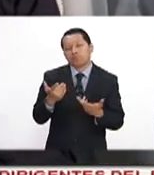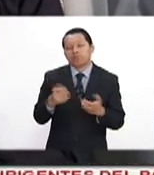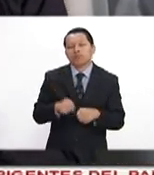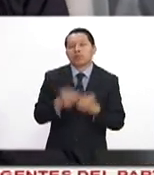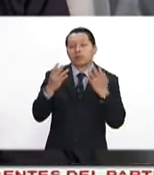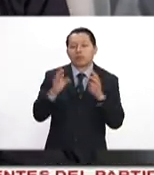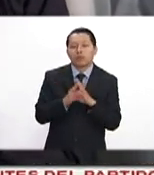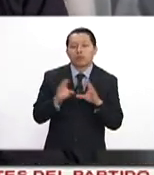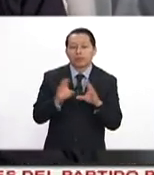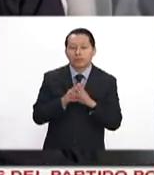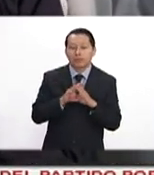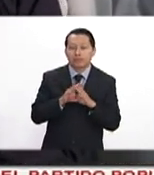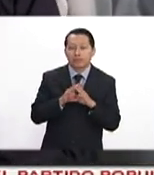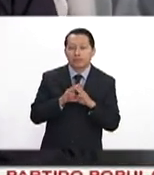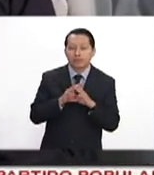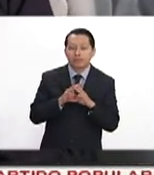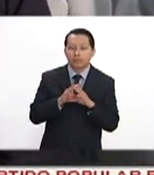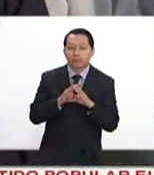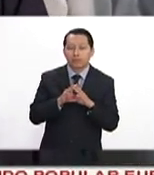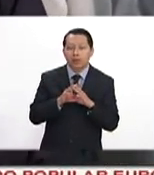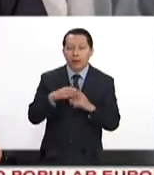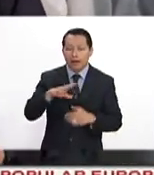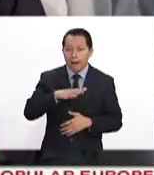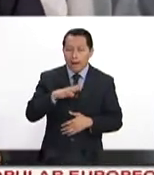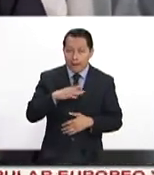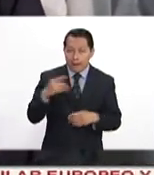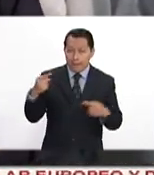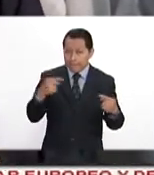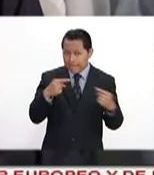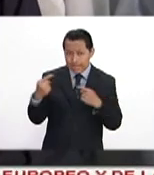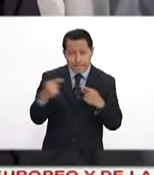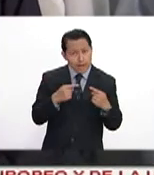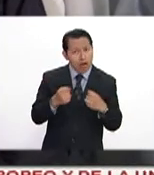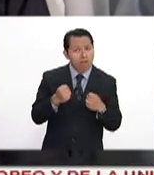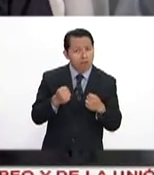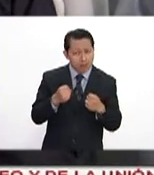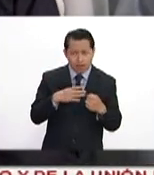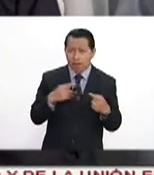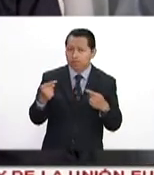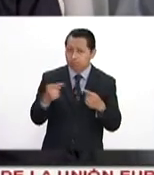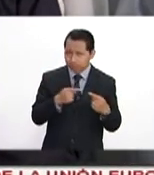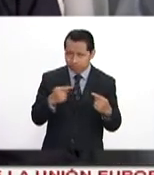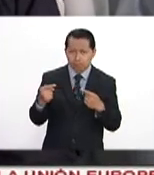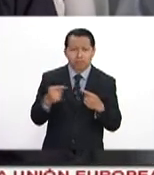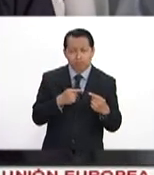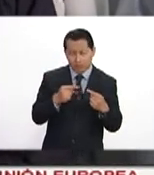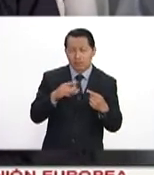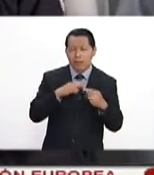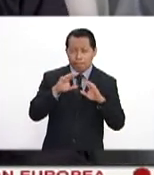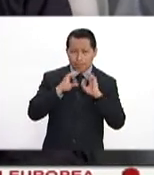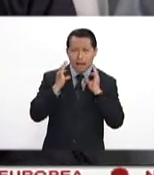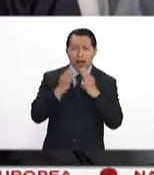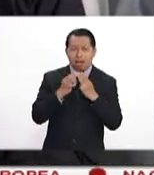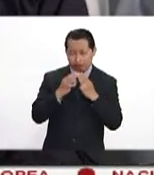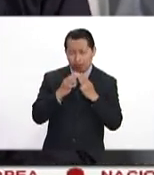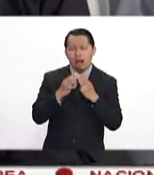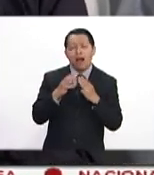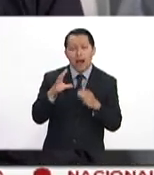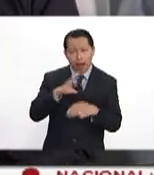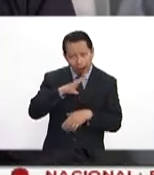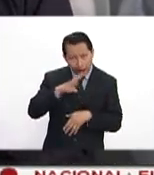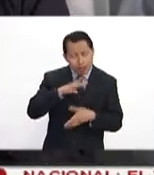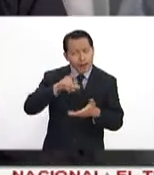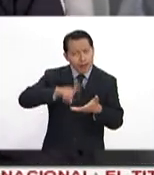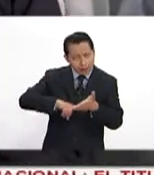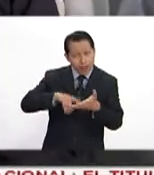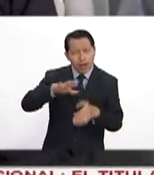evidentemente la pugna entre los diferentes organizaciones de crimen que están